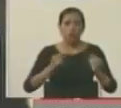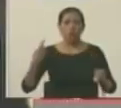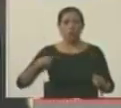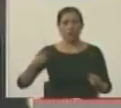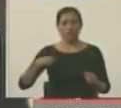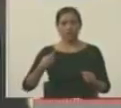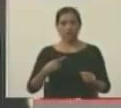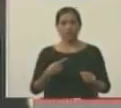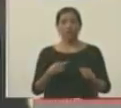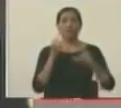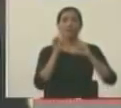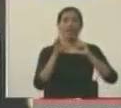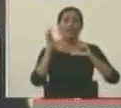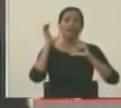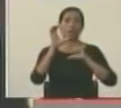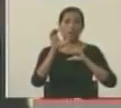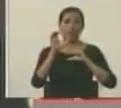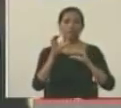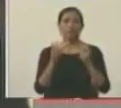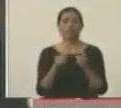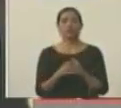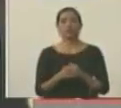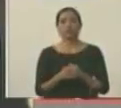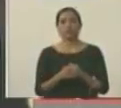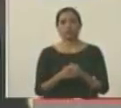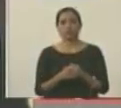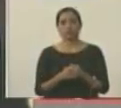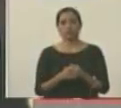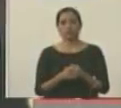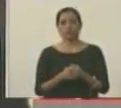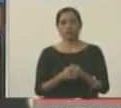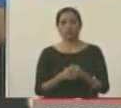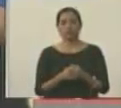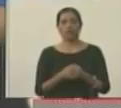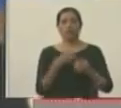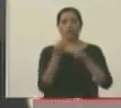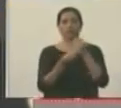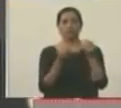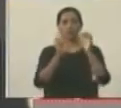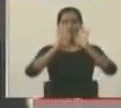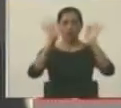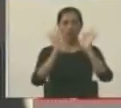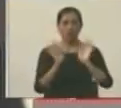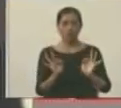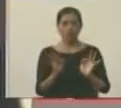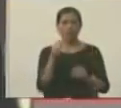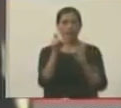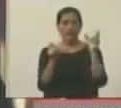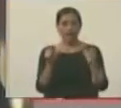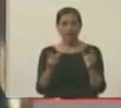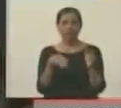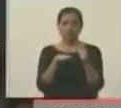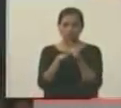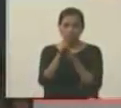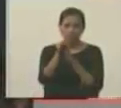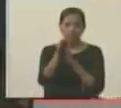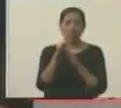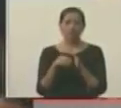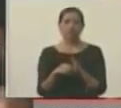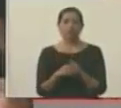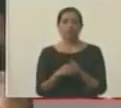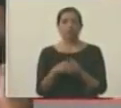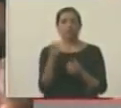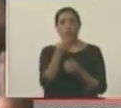y a través del carnet de la patria le he orientado al ministro Márquez establecer un mecanismo para que la gente inclusive vaya más allá, que mi casa